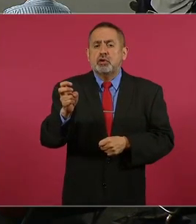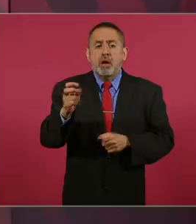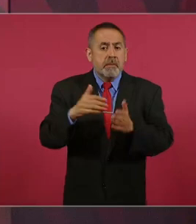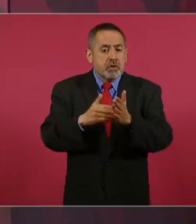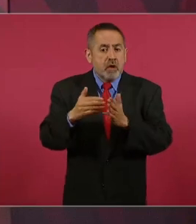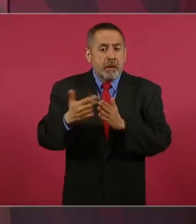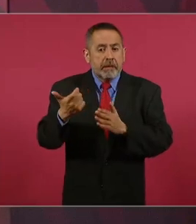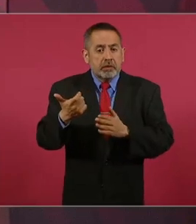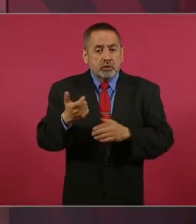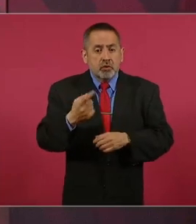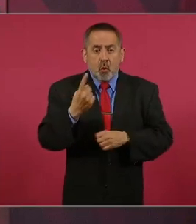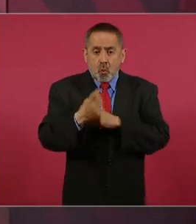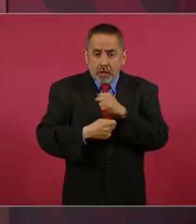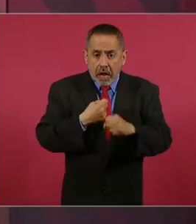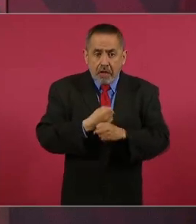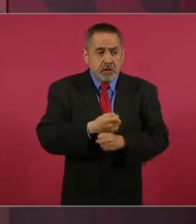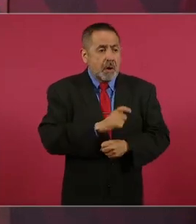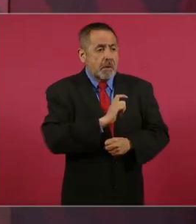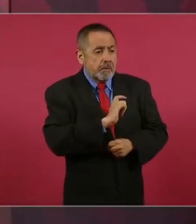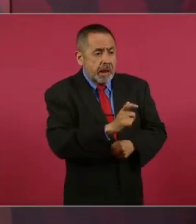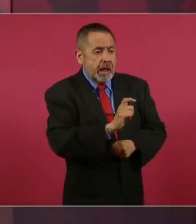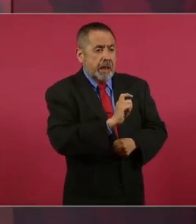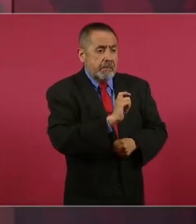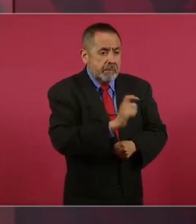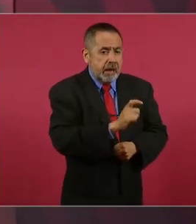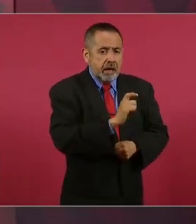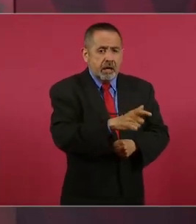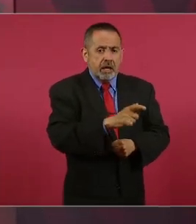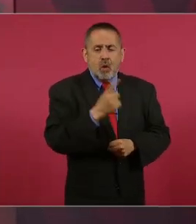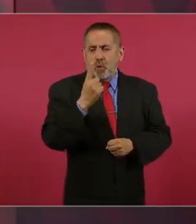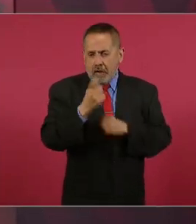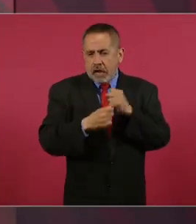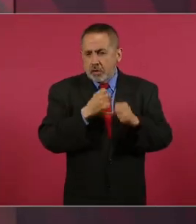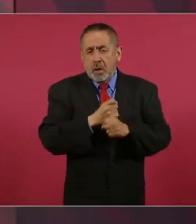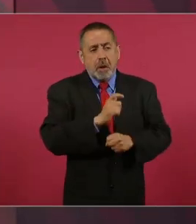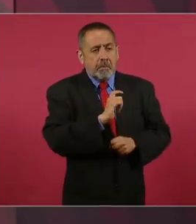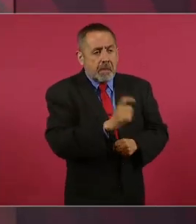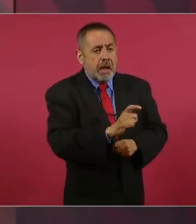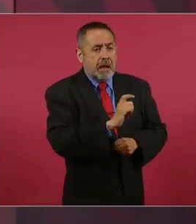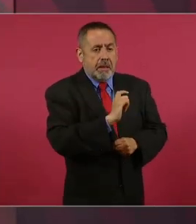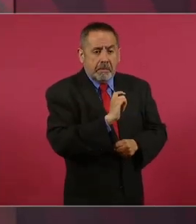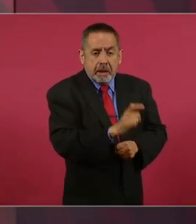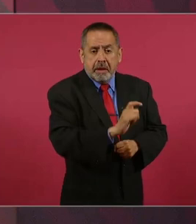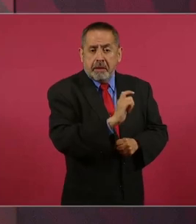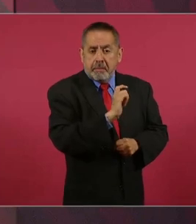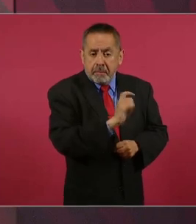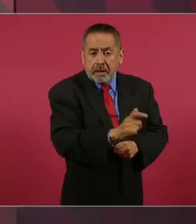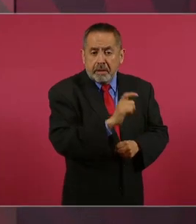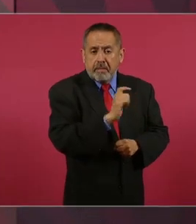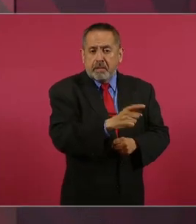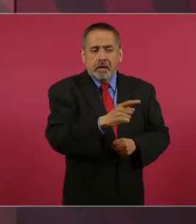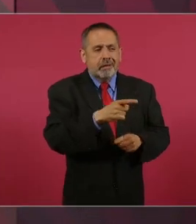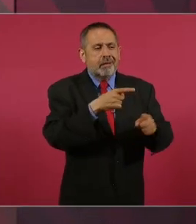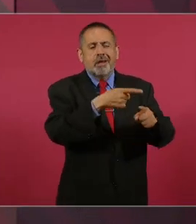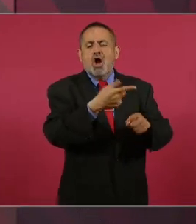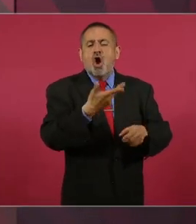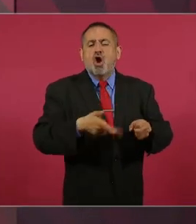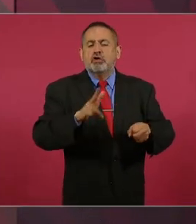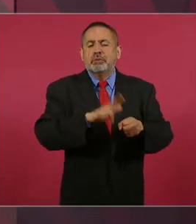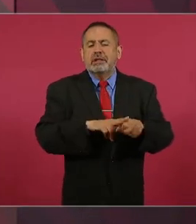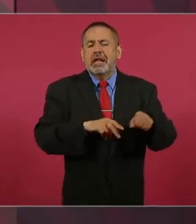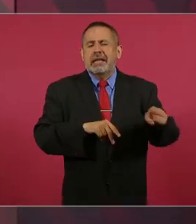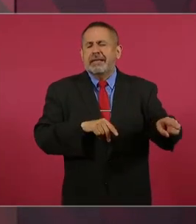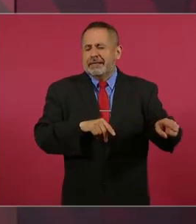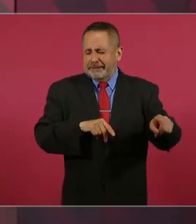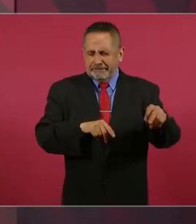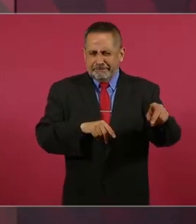millones de pesos al año, mensuales, perdón, anuales, por el hospital